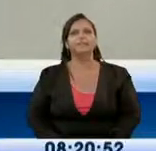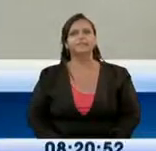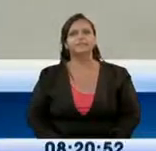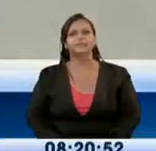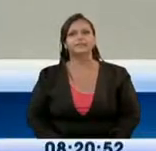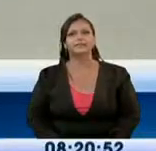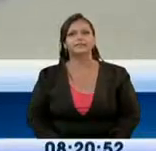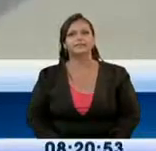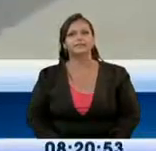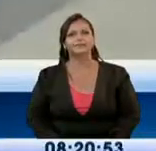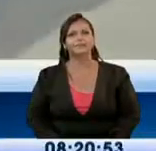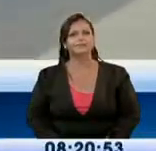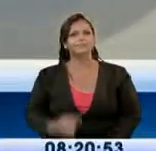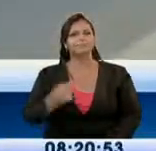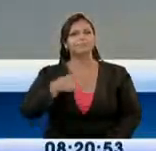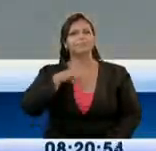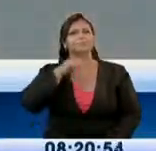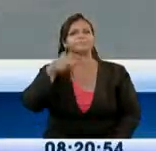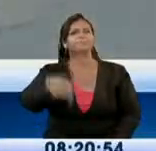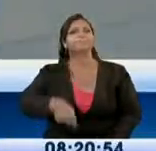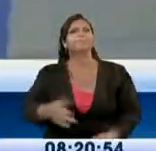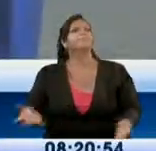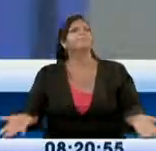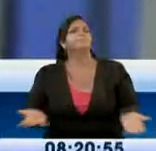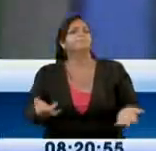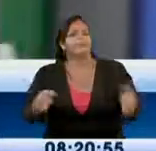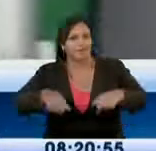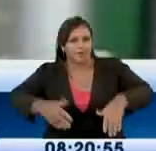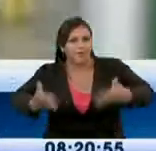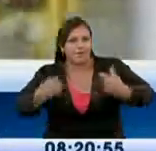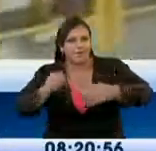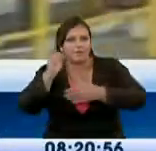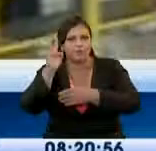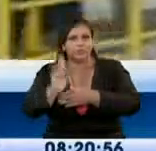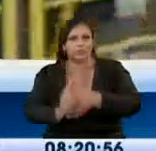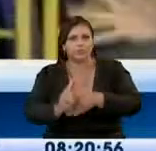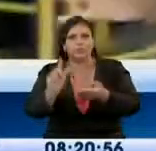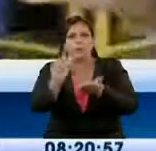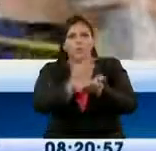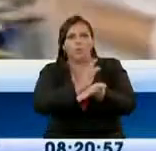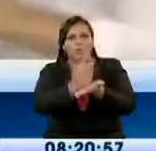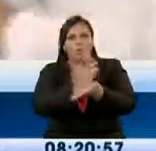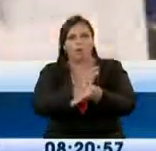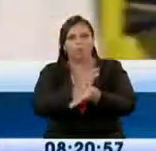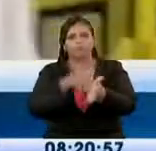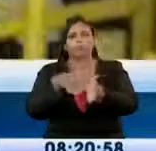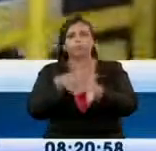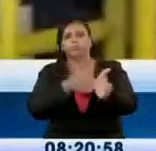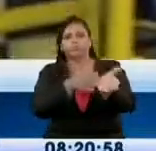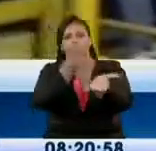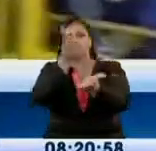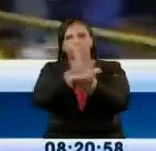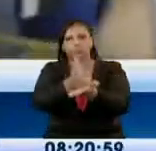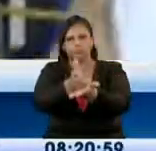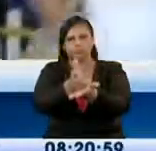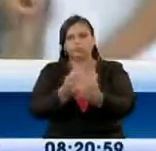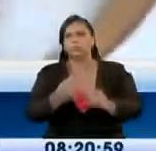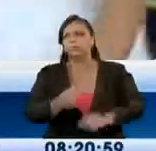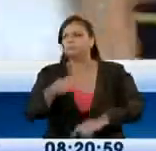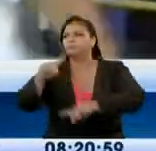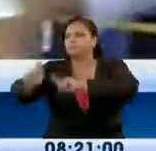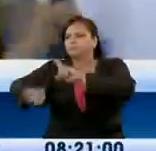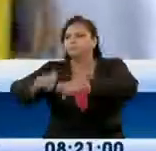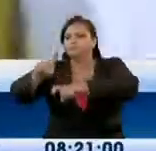terminal del Guasmo, la terminal de la Metrovía del Guasmo, esto es al sur de la ciudad de Guayaquil, y lo que estamos haciendo es recoger testimonio de los pasajeros para hablar